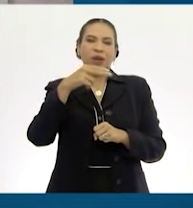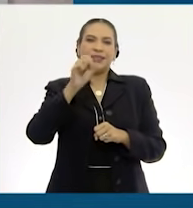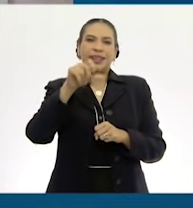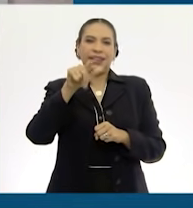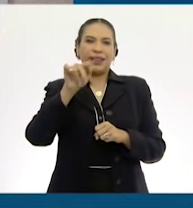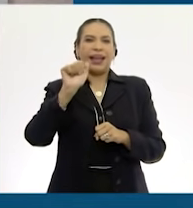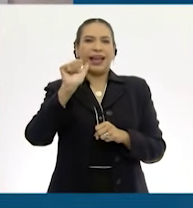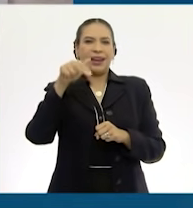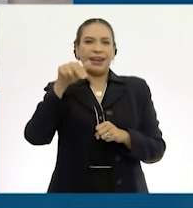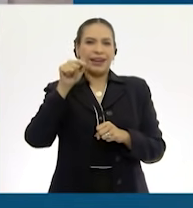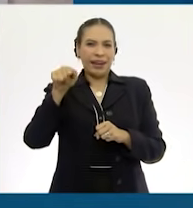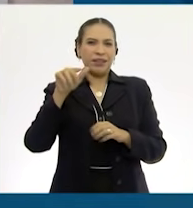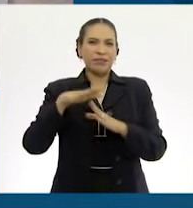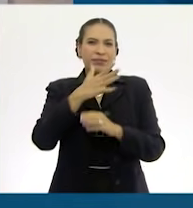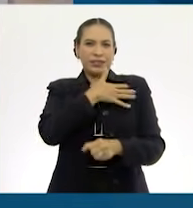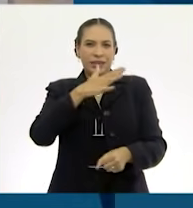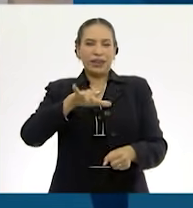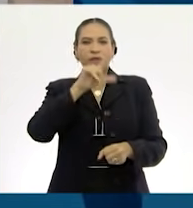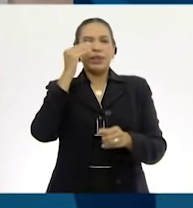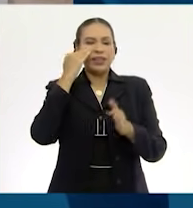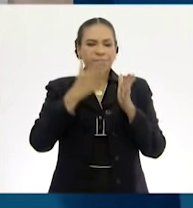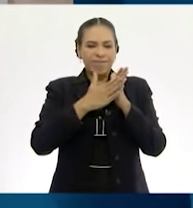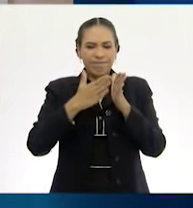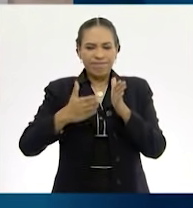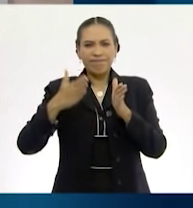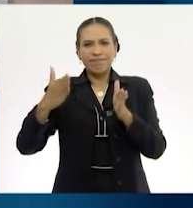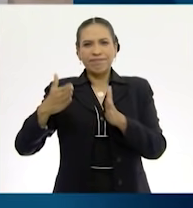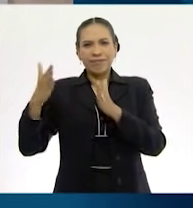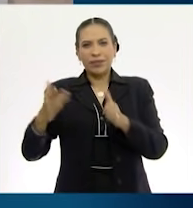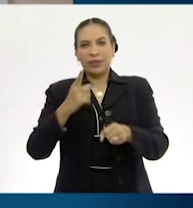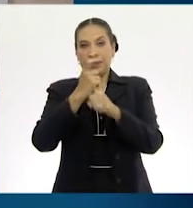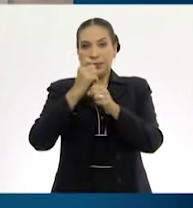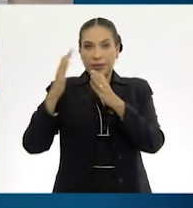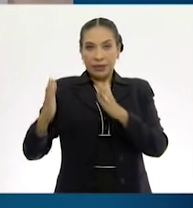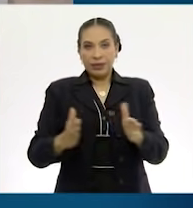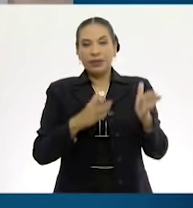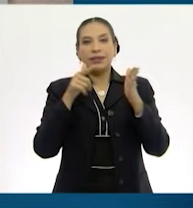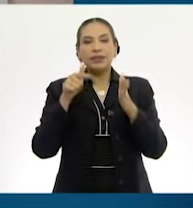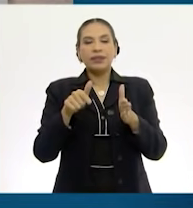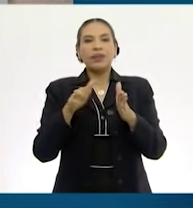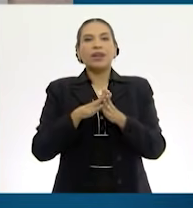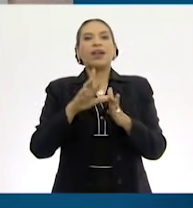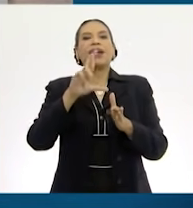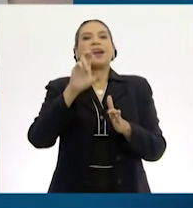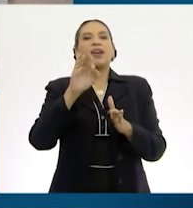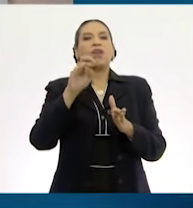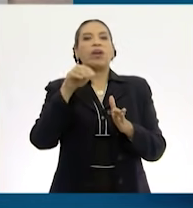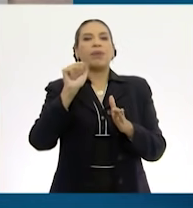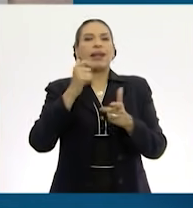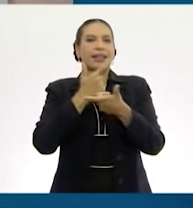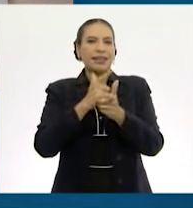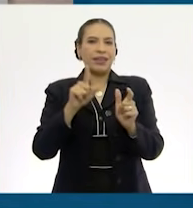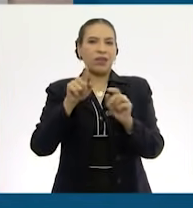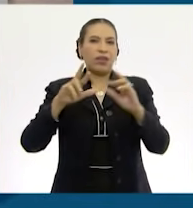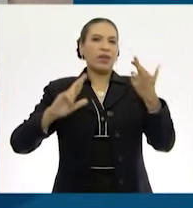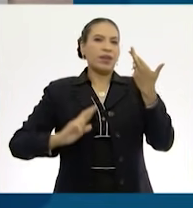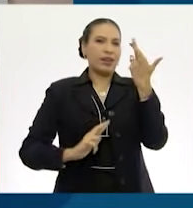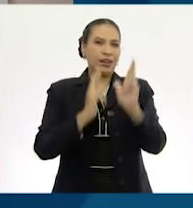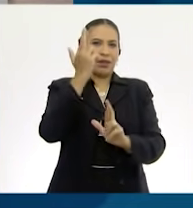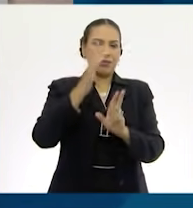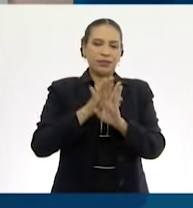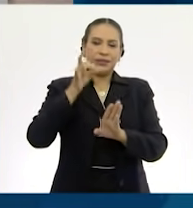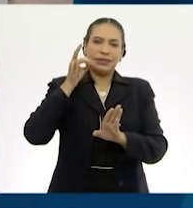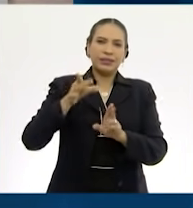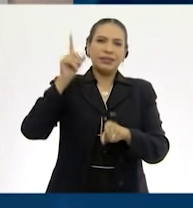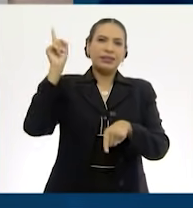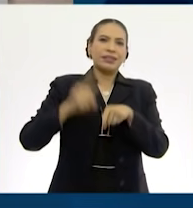5 etapas que van marcando este periodo. La primera etapa es la etapa de la Reforma Liberal, o la revolución que derroca